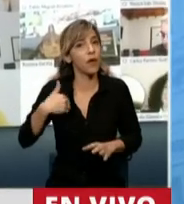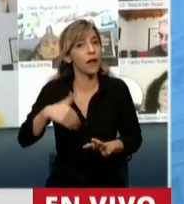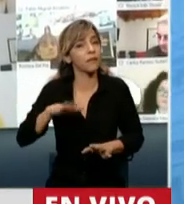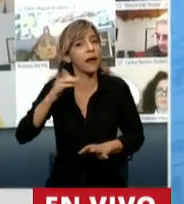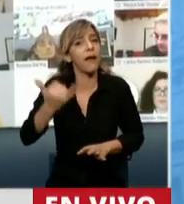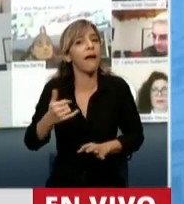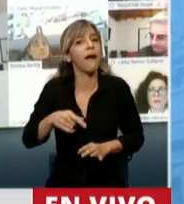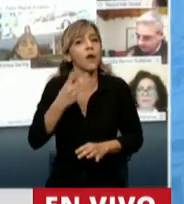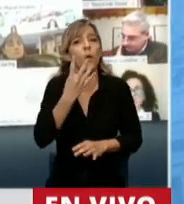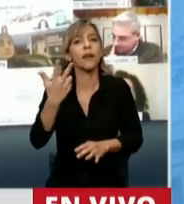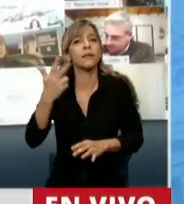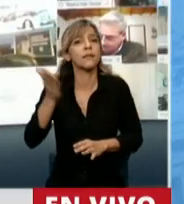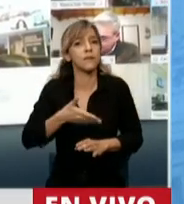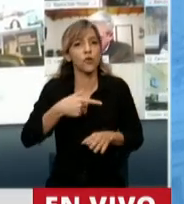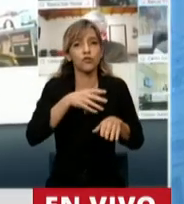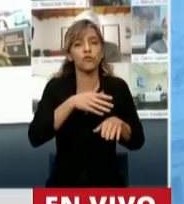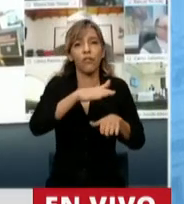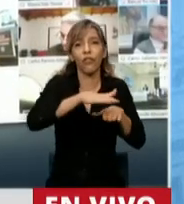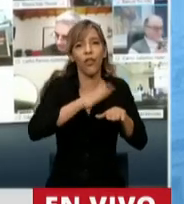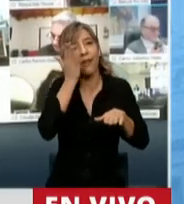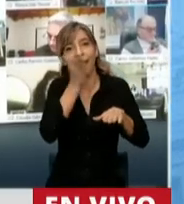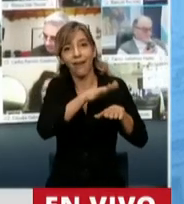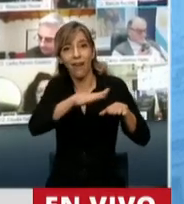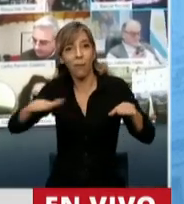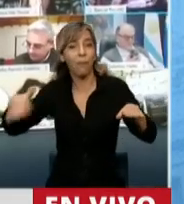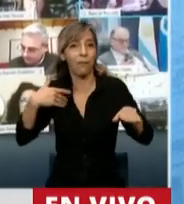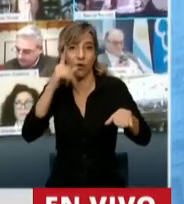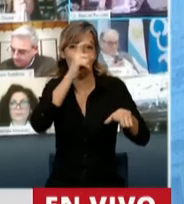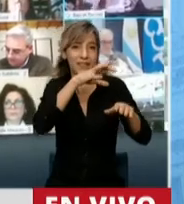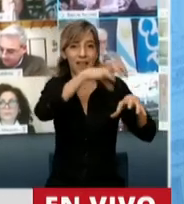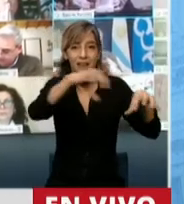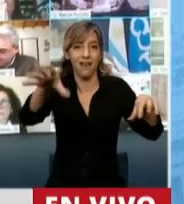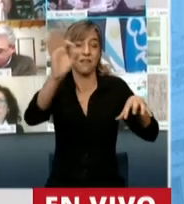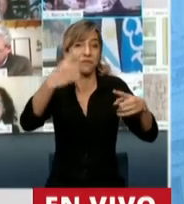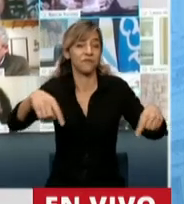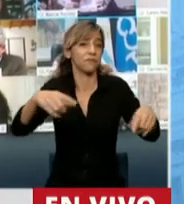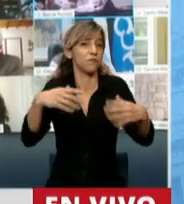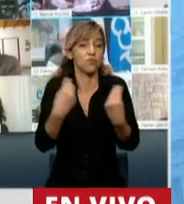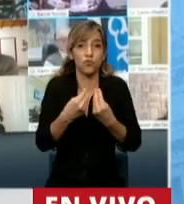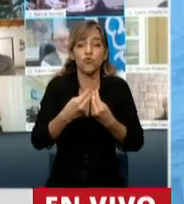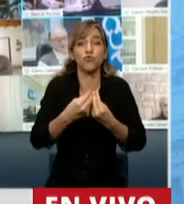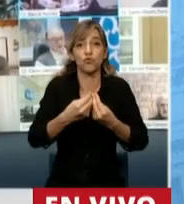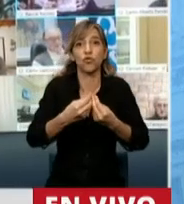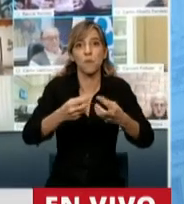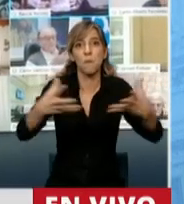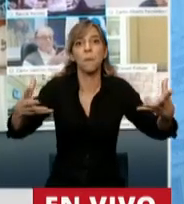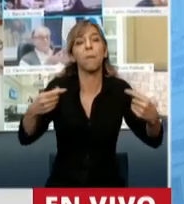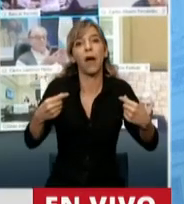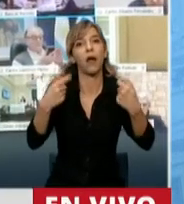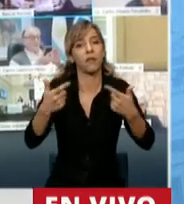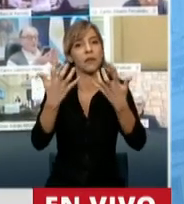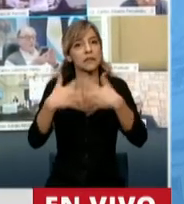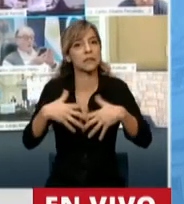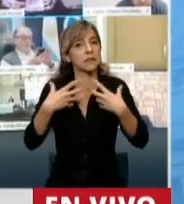esto quiere decir que hubo por parte del gobierno nacional un esfuerzo enorme por poder garantizar que nuestro sistema sanitario